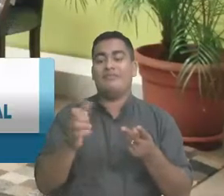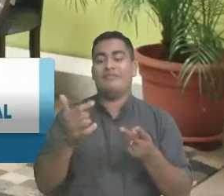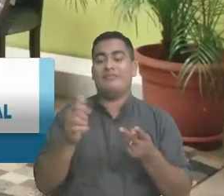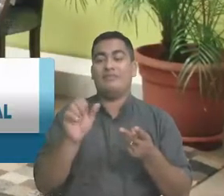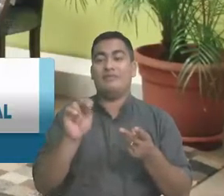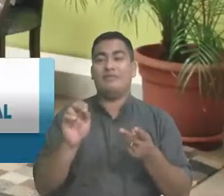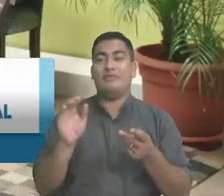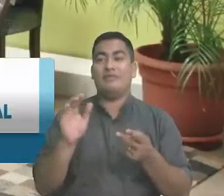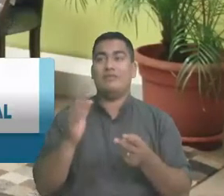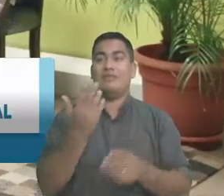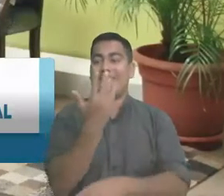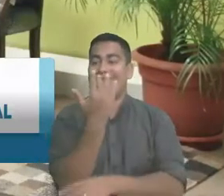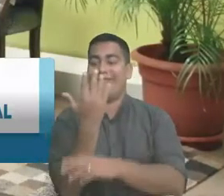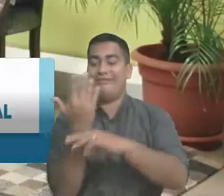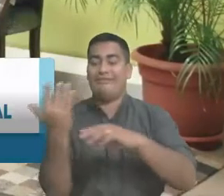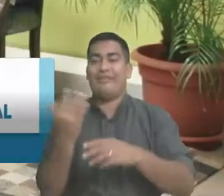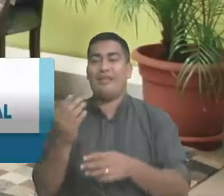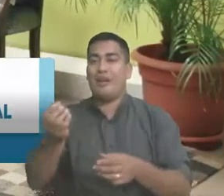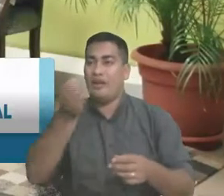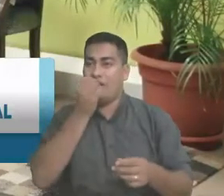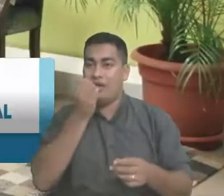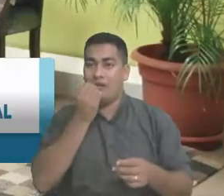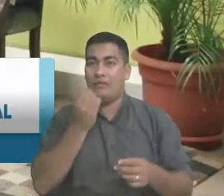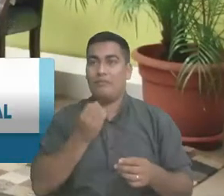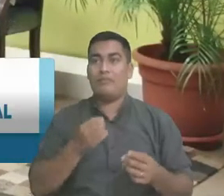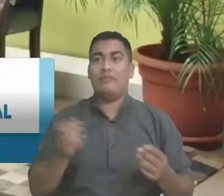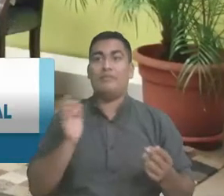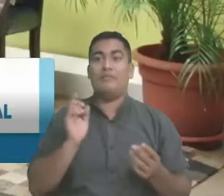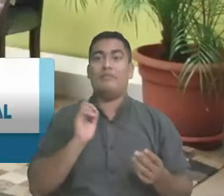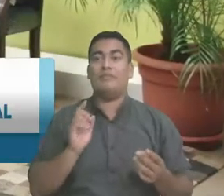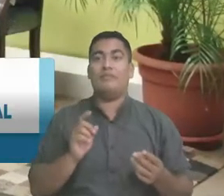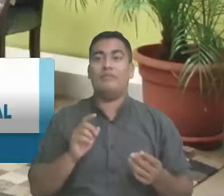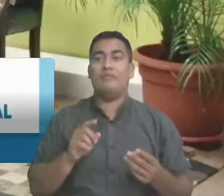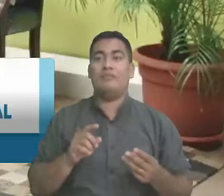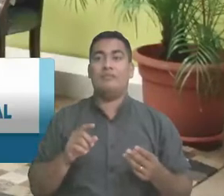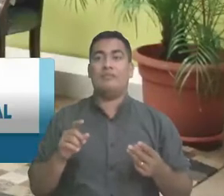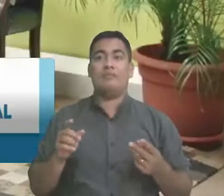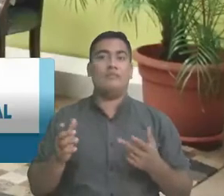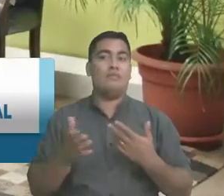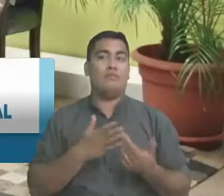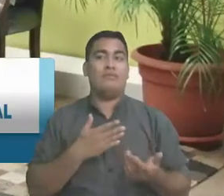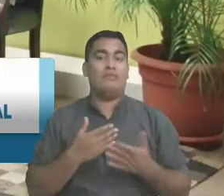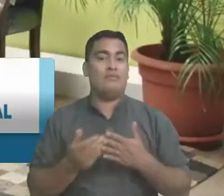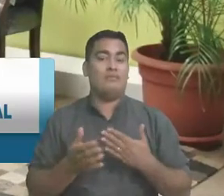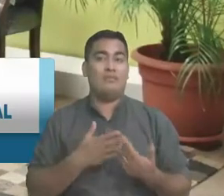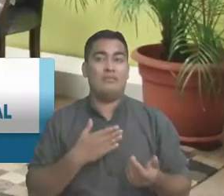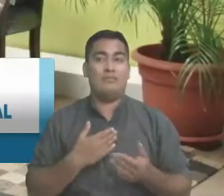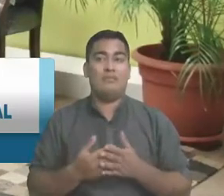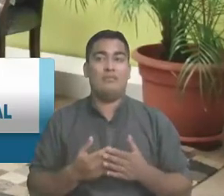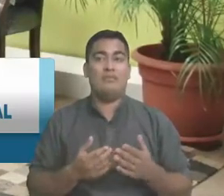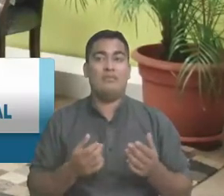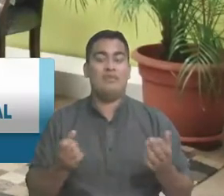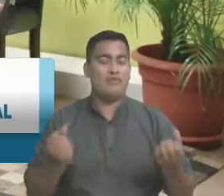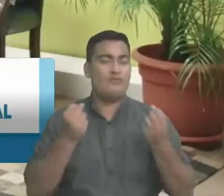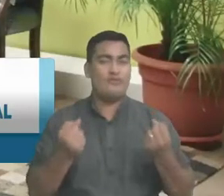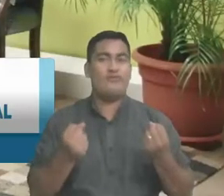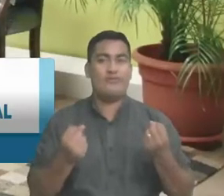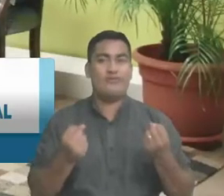que es meramente de proceso de agua. Él, aunque esté en un clima muy pesado,